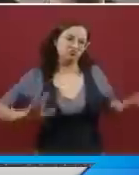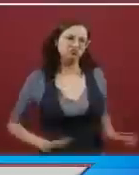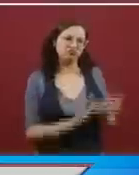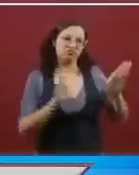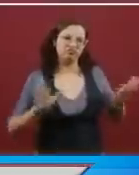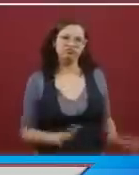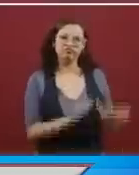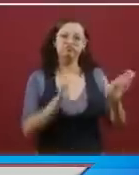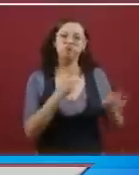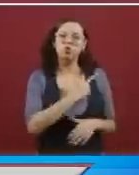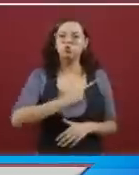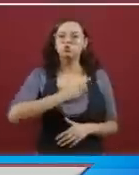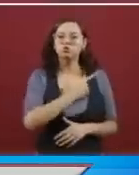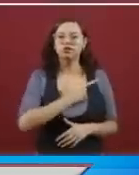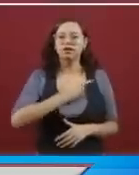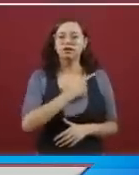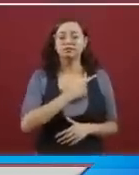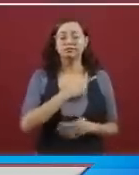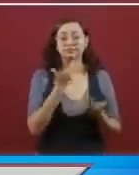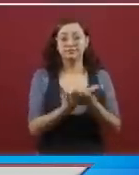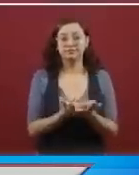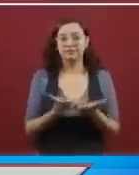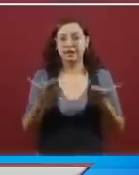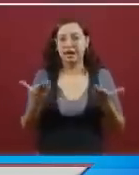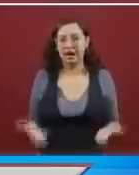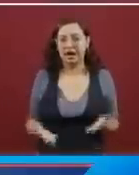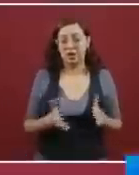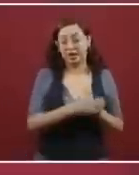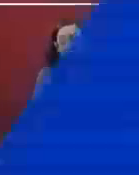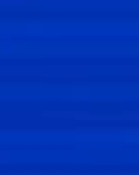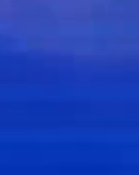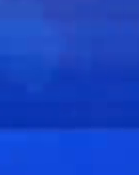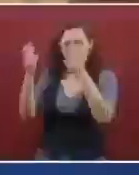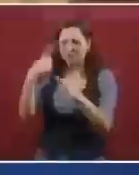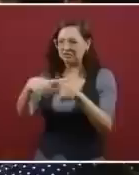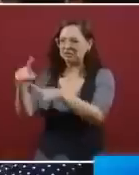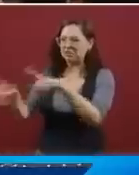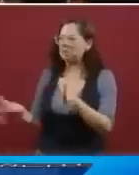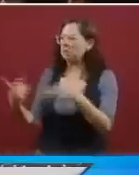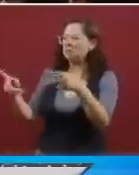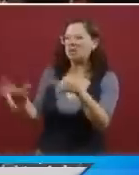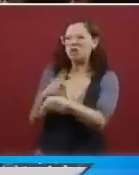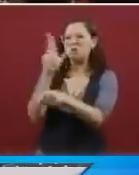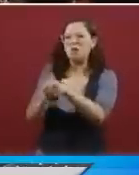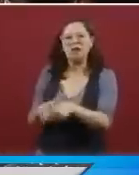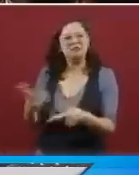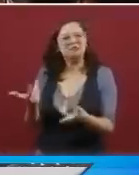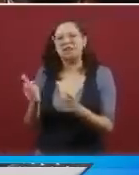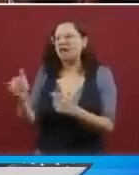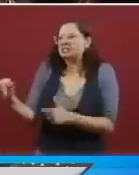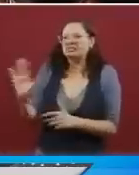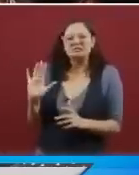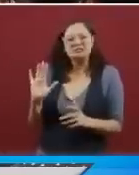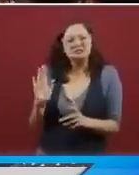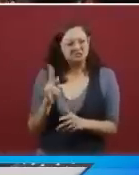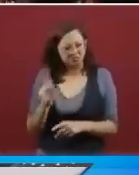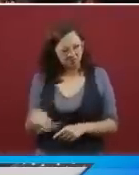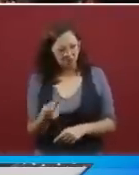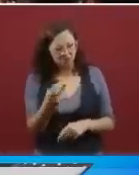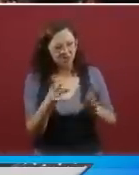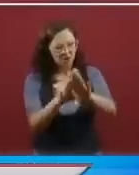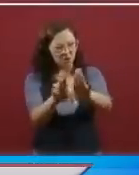pública. Las empresas privadas de seguridad han sido vinculadas con políticos. Plan de comunicación social. Ya